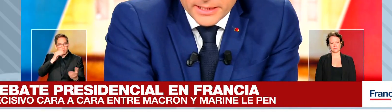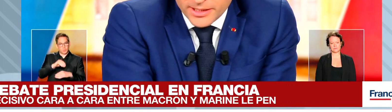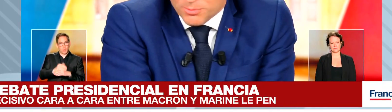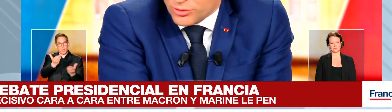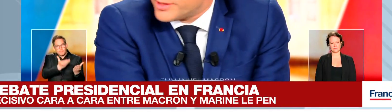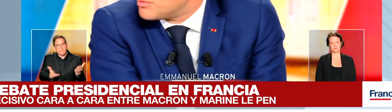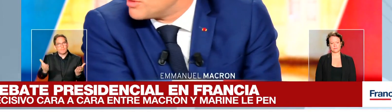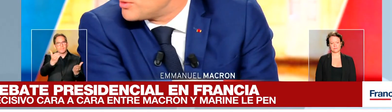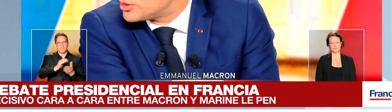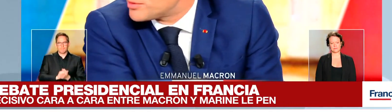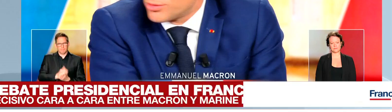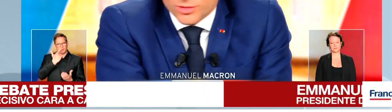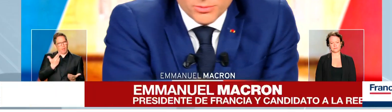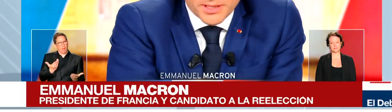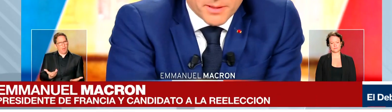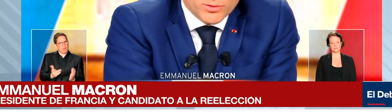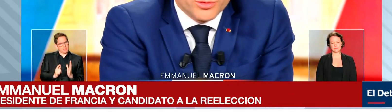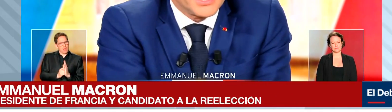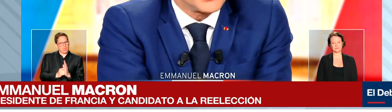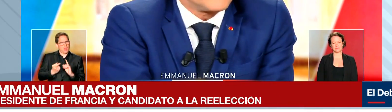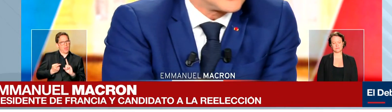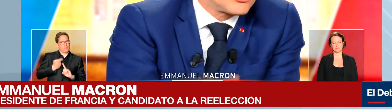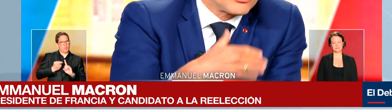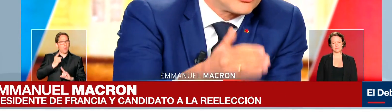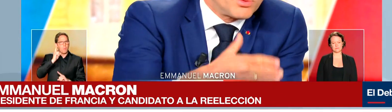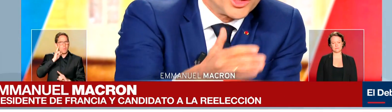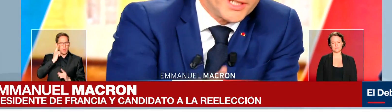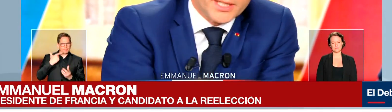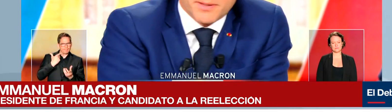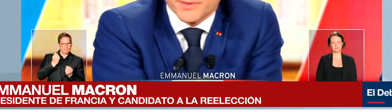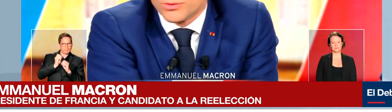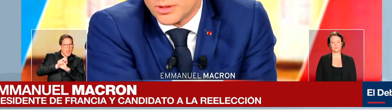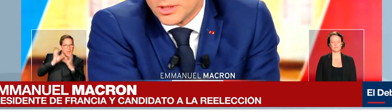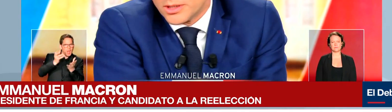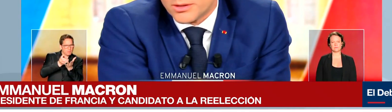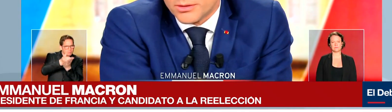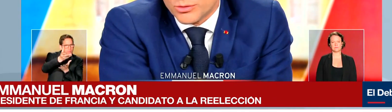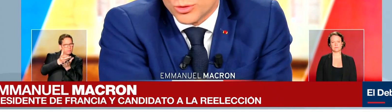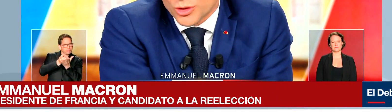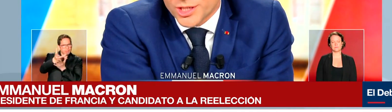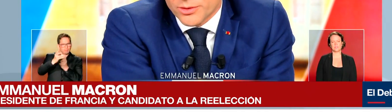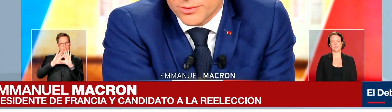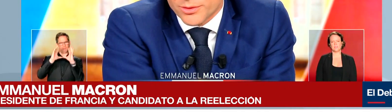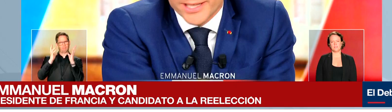noche. Y creo que es un momento importante porque es el que permite la clarificación sobre nuestros proyectos y también